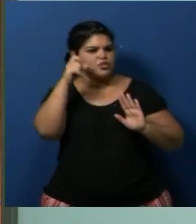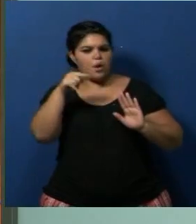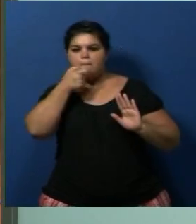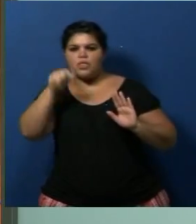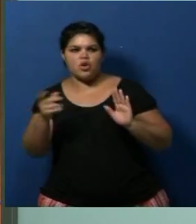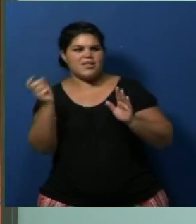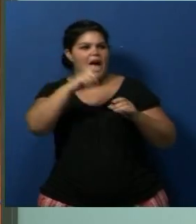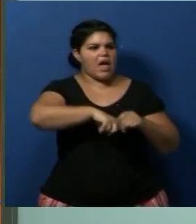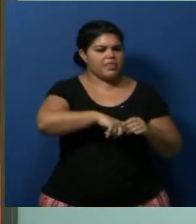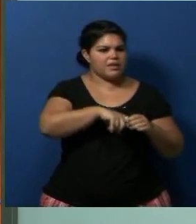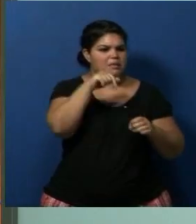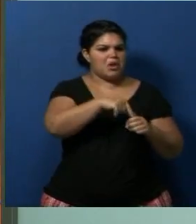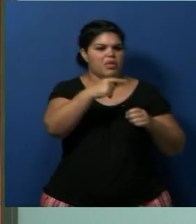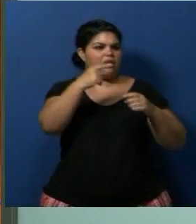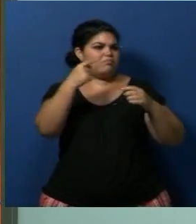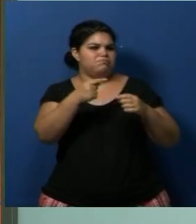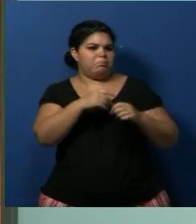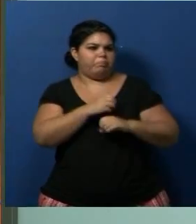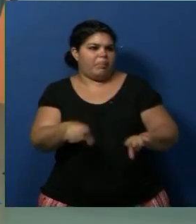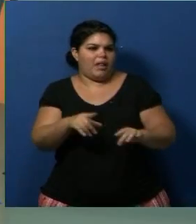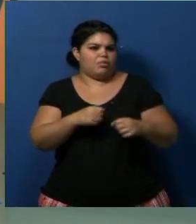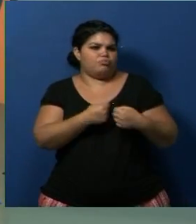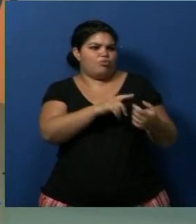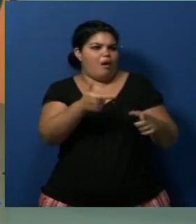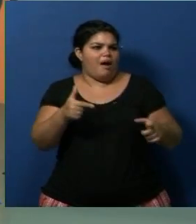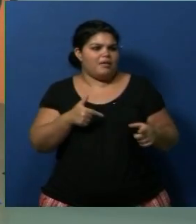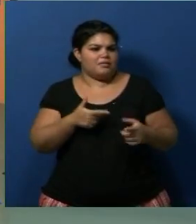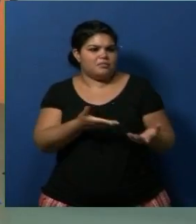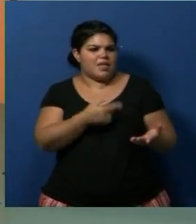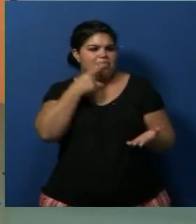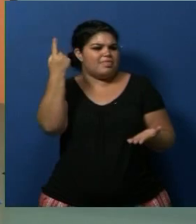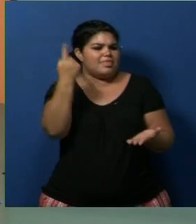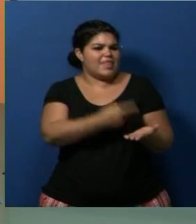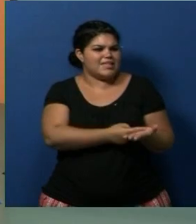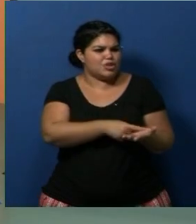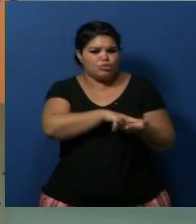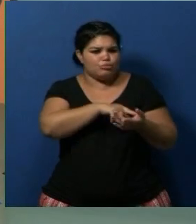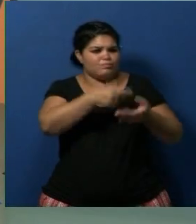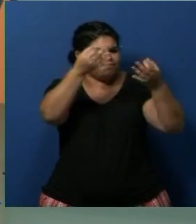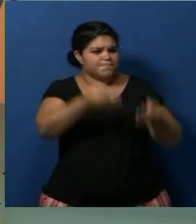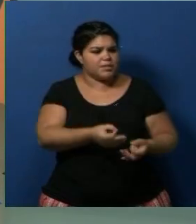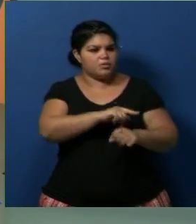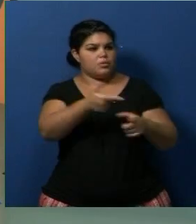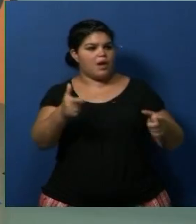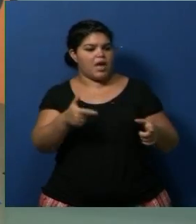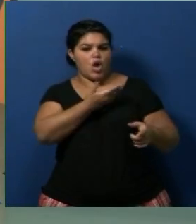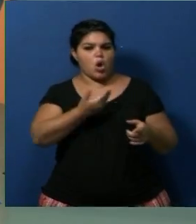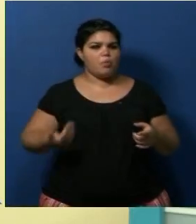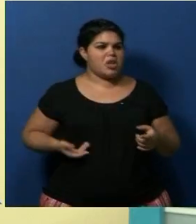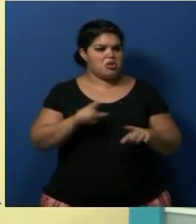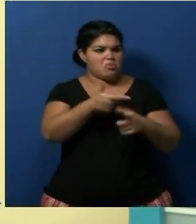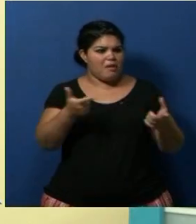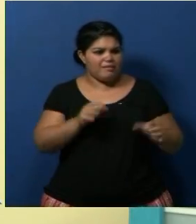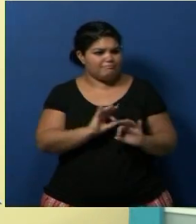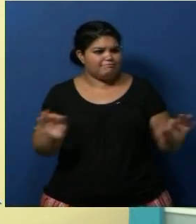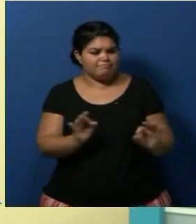hay... digamos, no hay decisión al respecto. No sé si es no tener perspectiva de género, pero no hay una decisión al respecto por parte del gobierno. Digamos. En realidad la